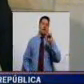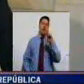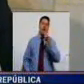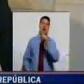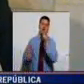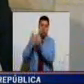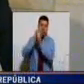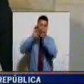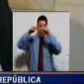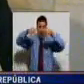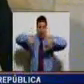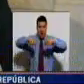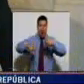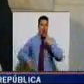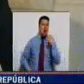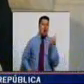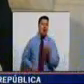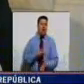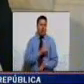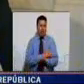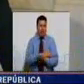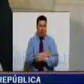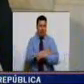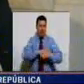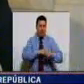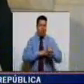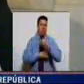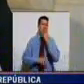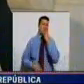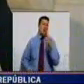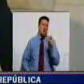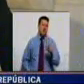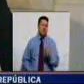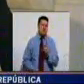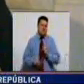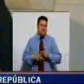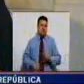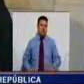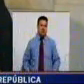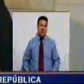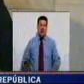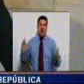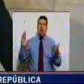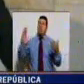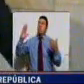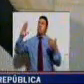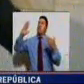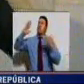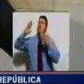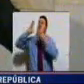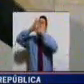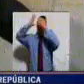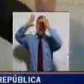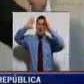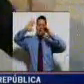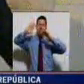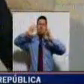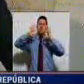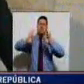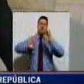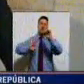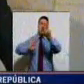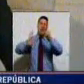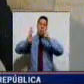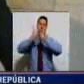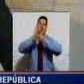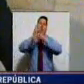ya está claro que aquí estamos hablando de corrupción y de delincuentes. Dice la demanda que es una demanda por lo menos 2 mil